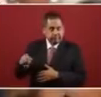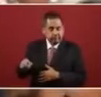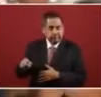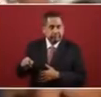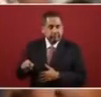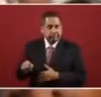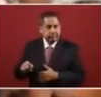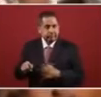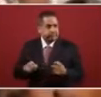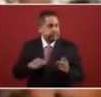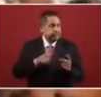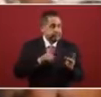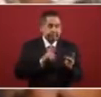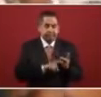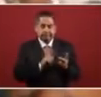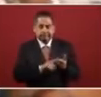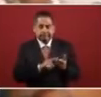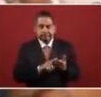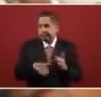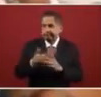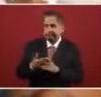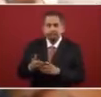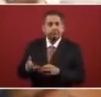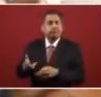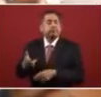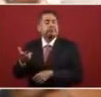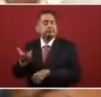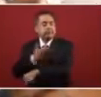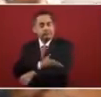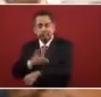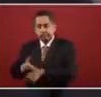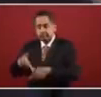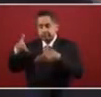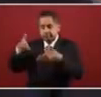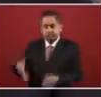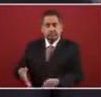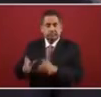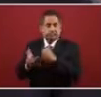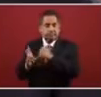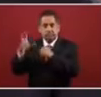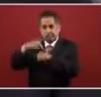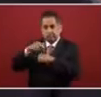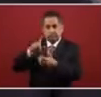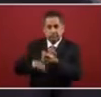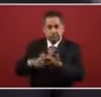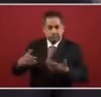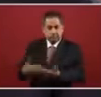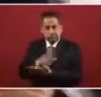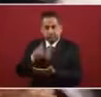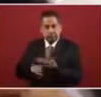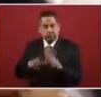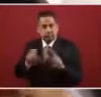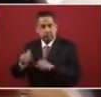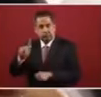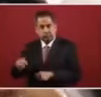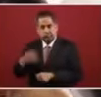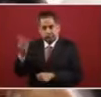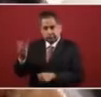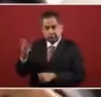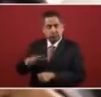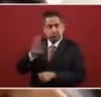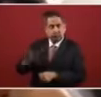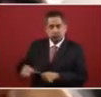González, quien sus restos reposan en el Monumento a la Revolución. Nació en 1873 y murió el